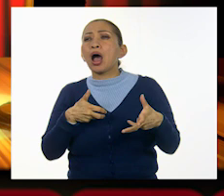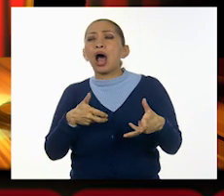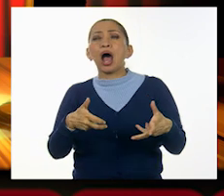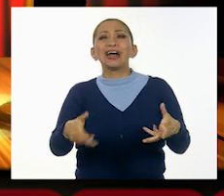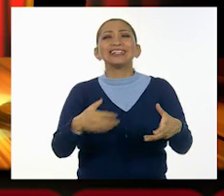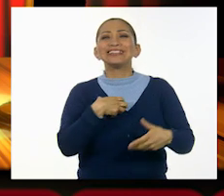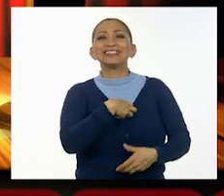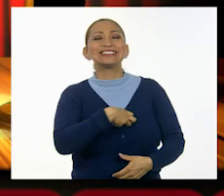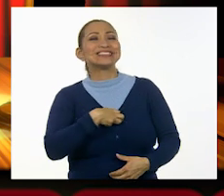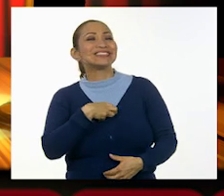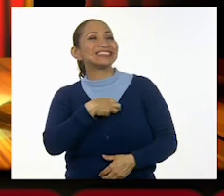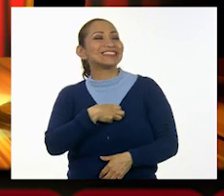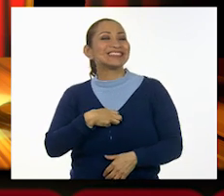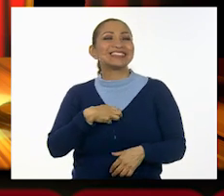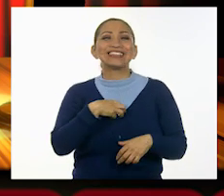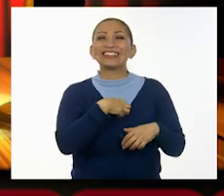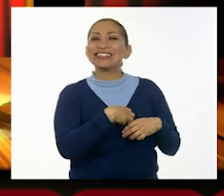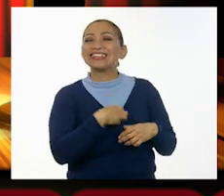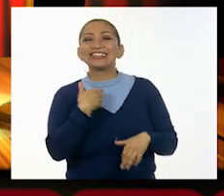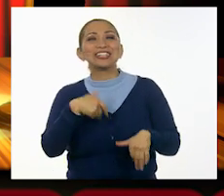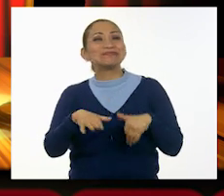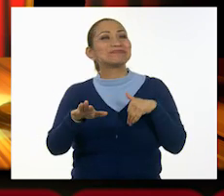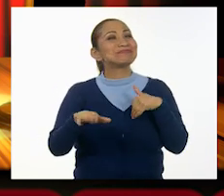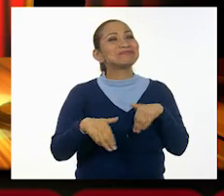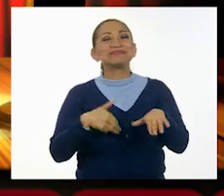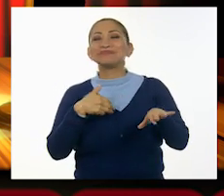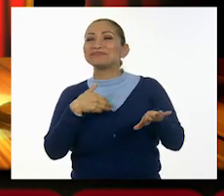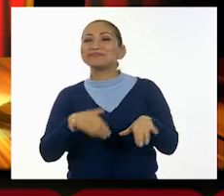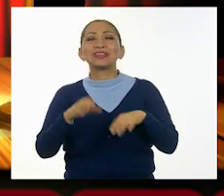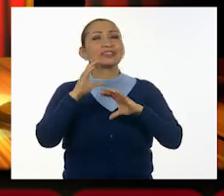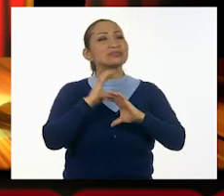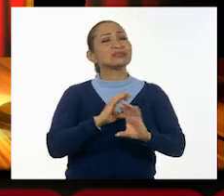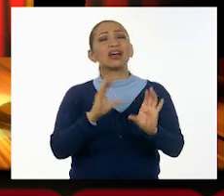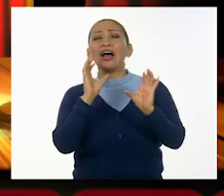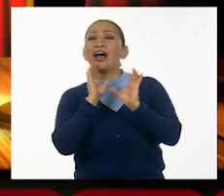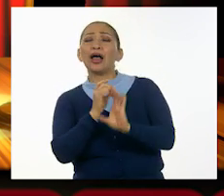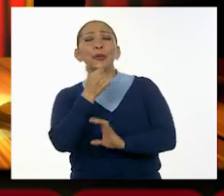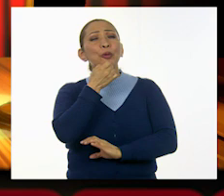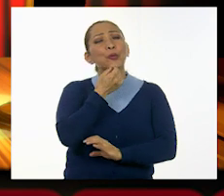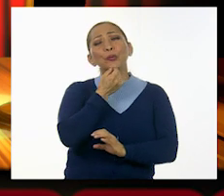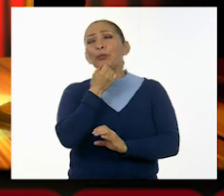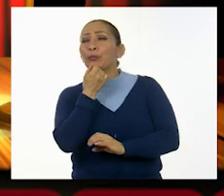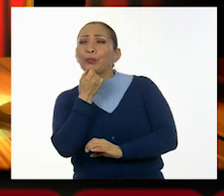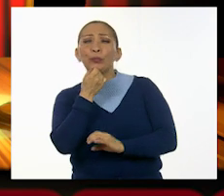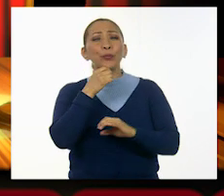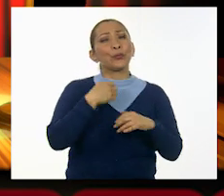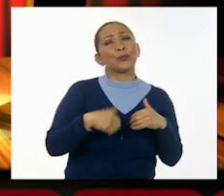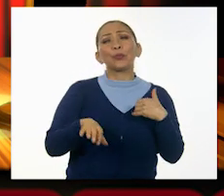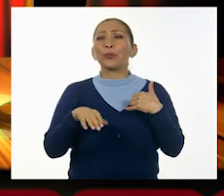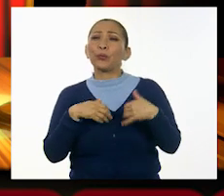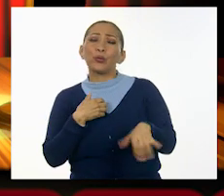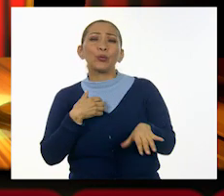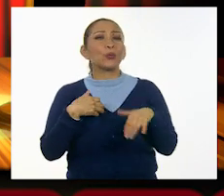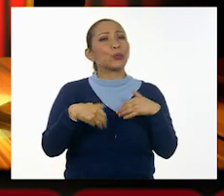muy contento. Y mientras iba caminando, cantaba y silbaba.